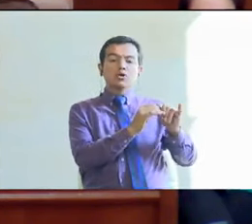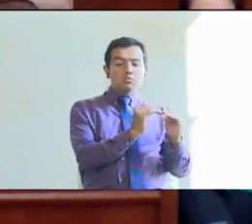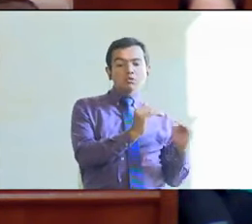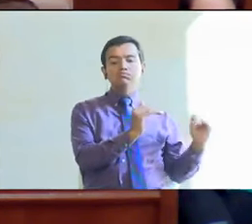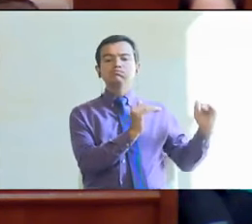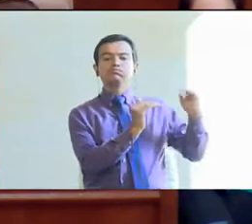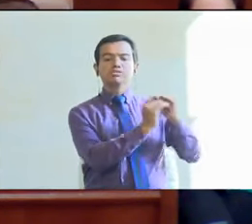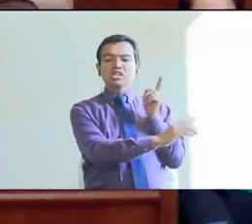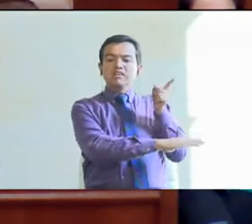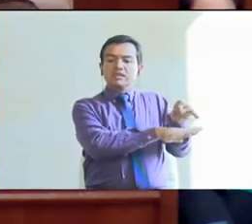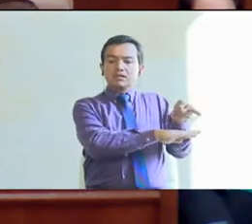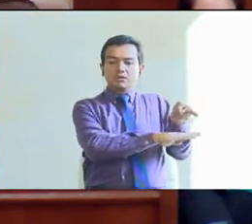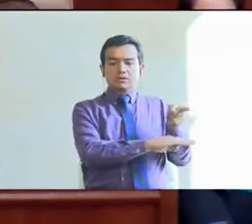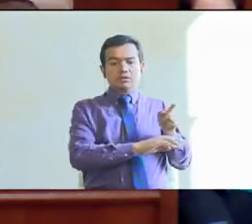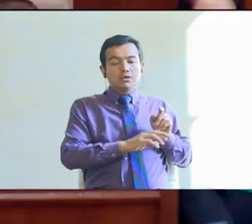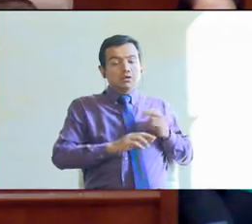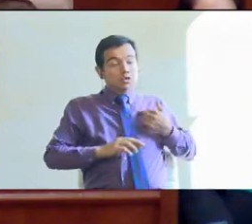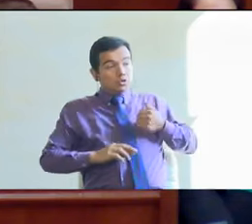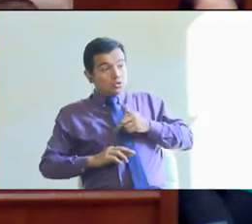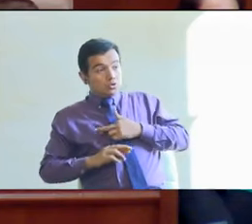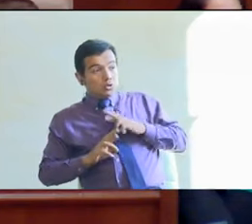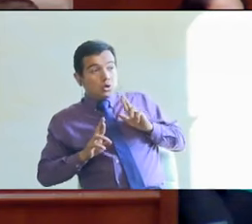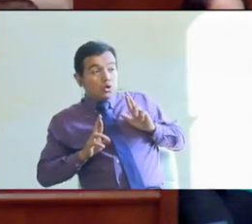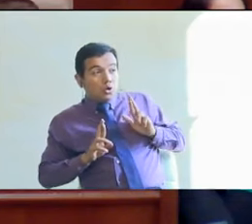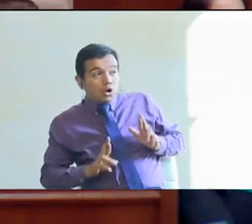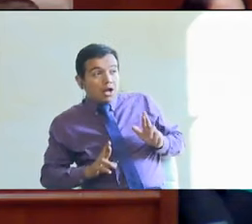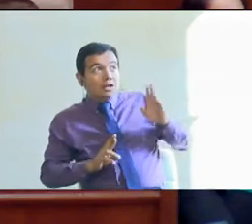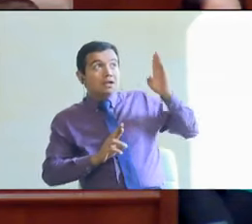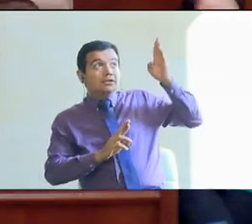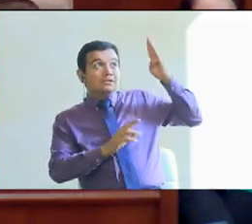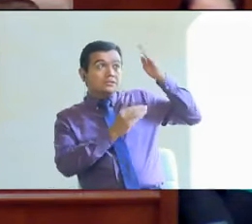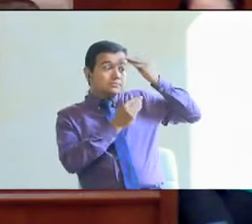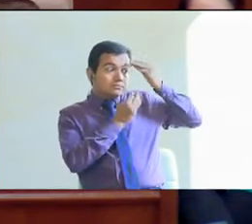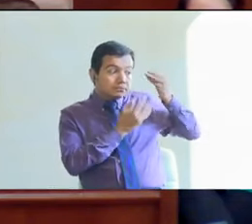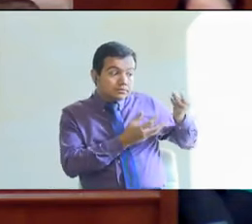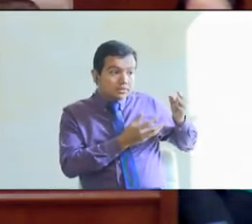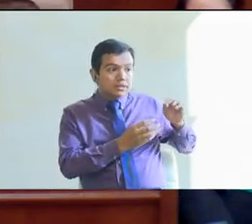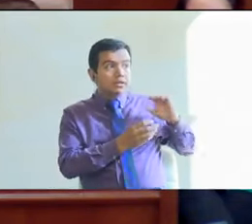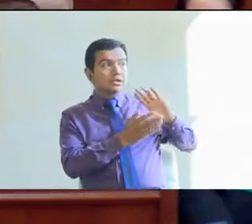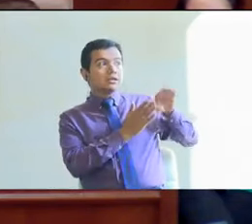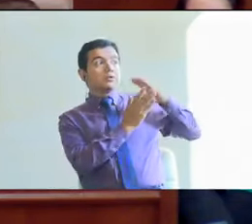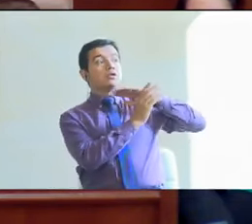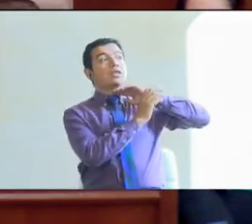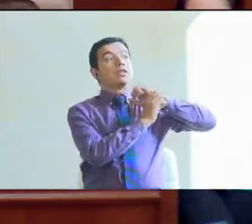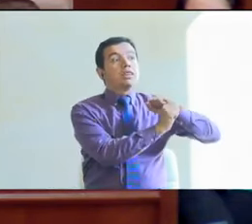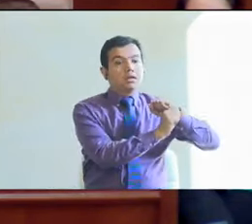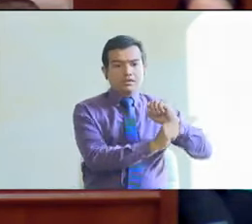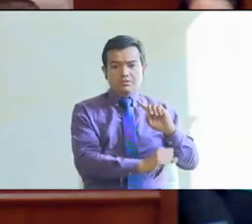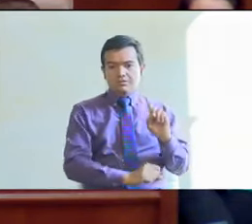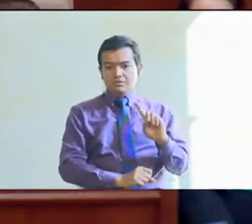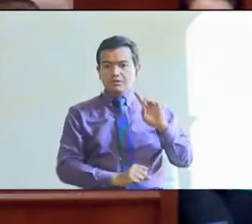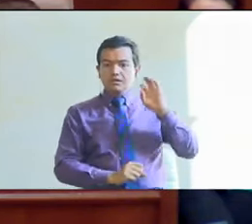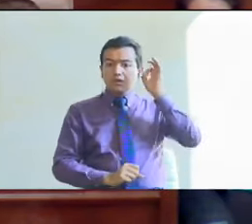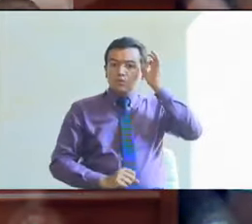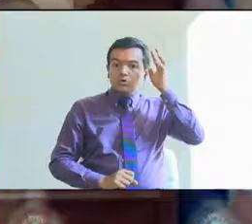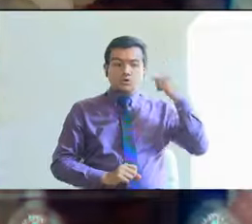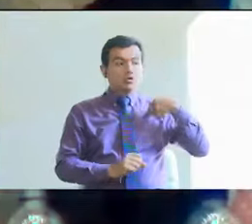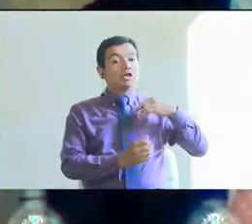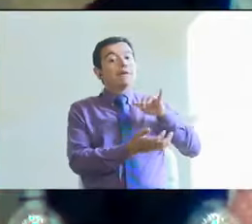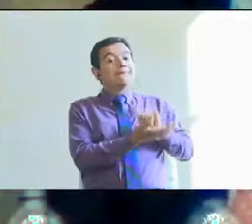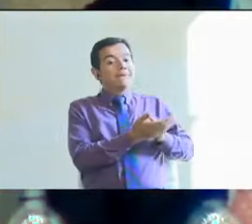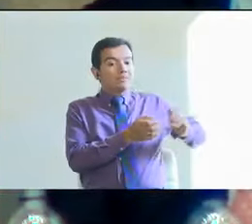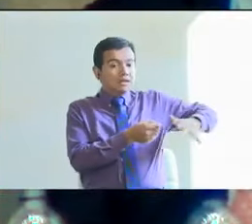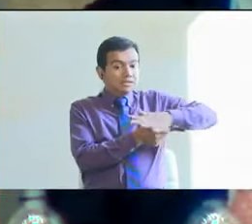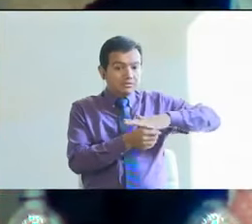que esperamos nosotros la Providencia nunca nos lleve a tener que vivir una situación de